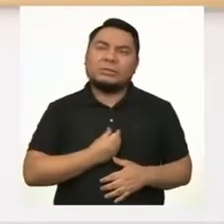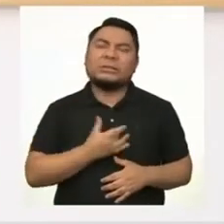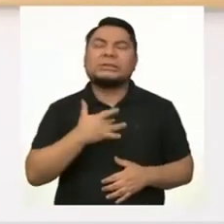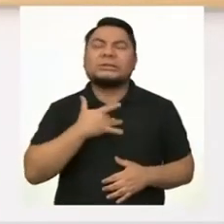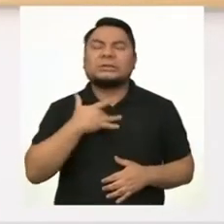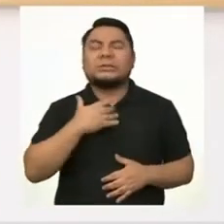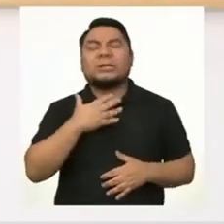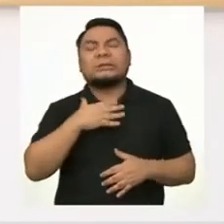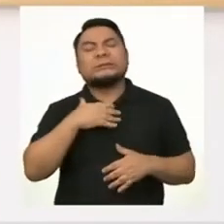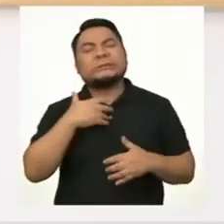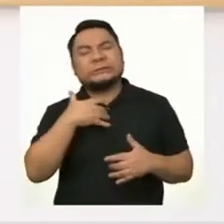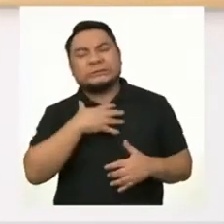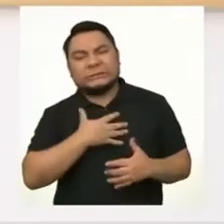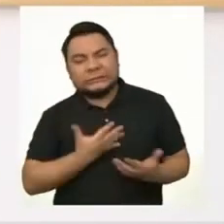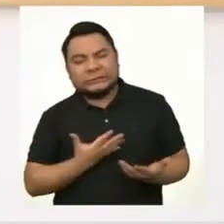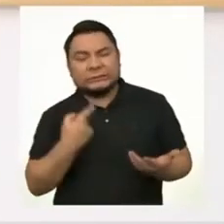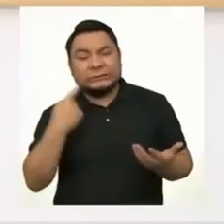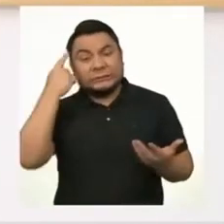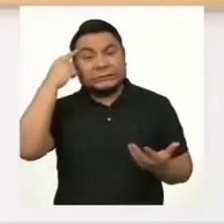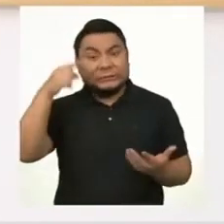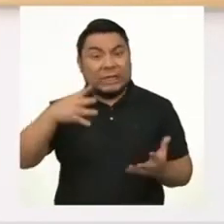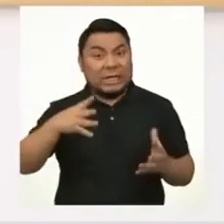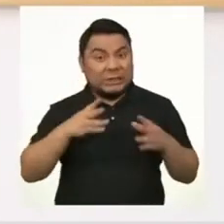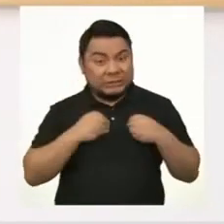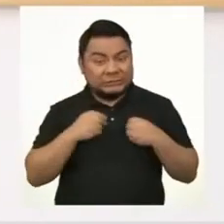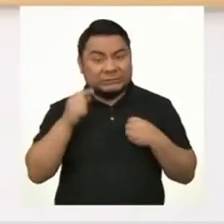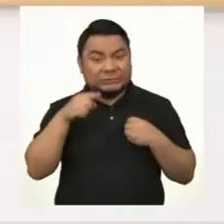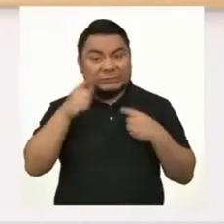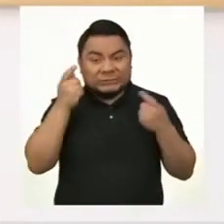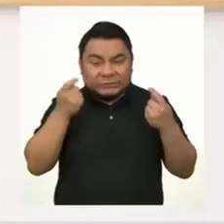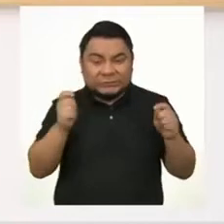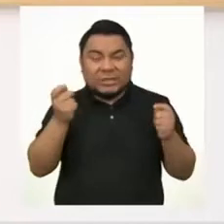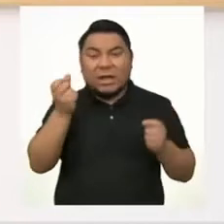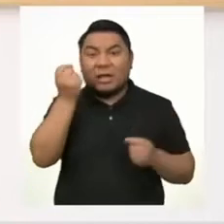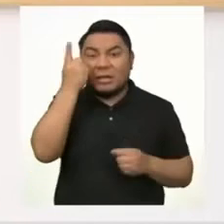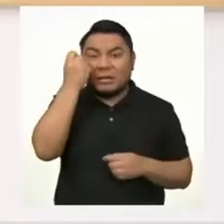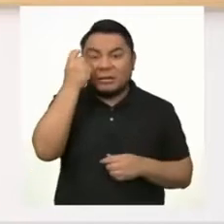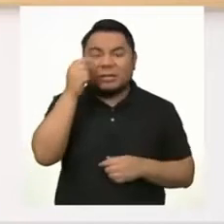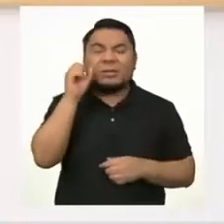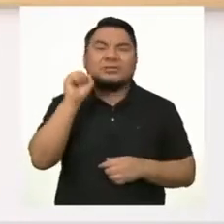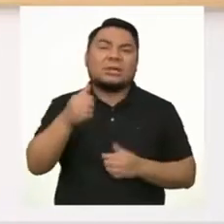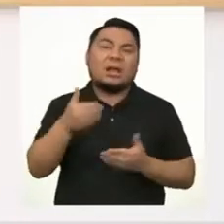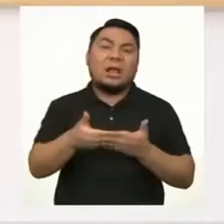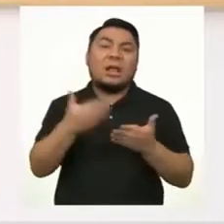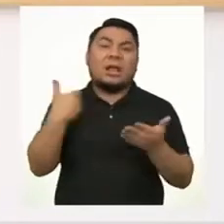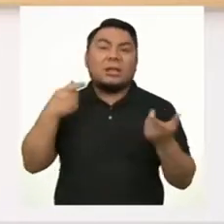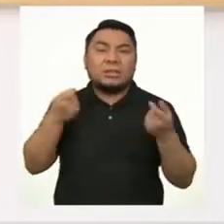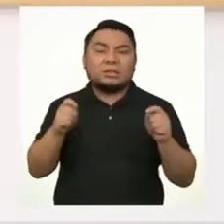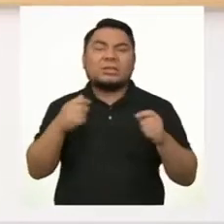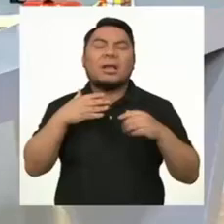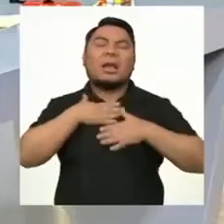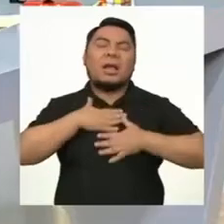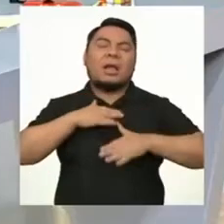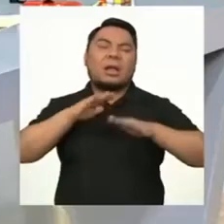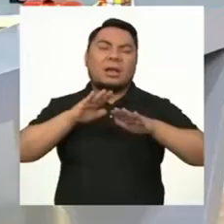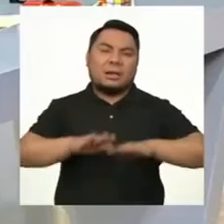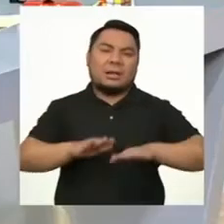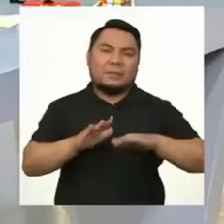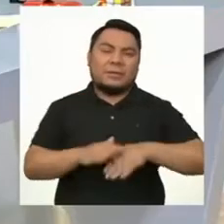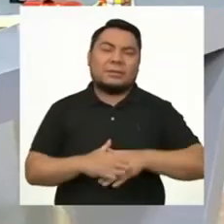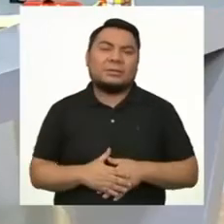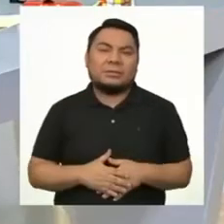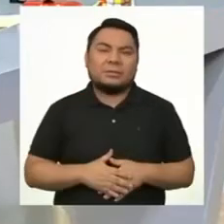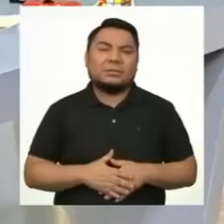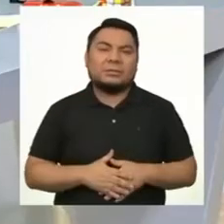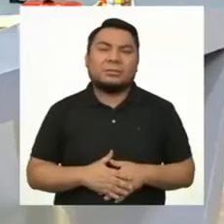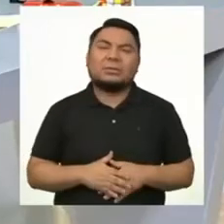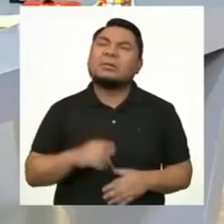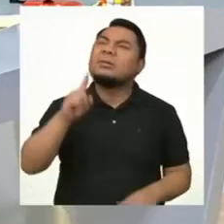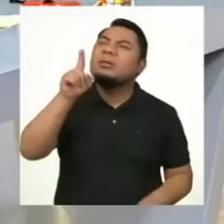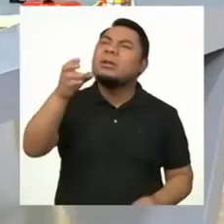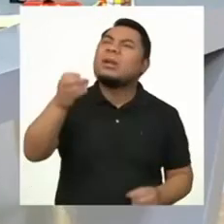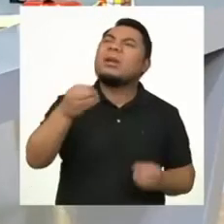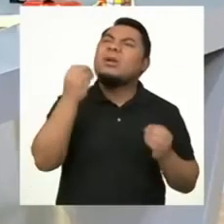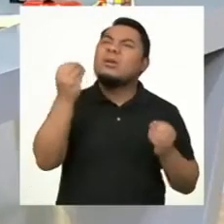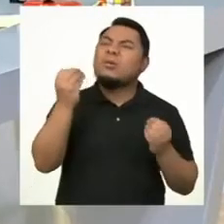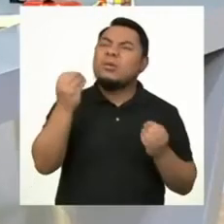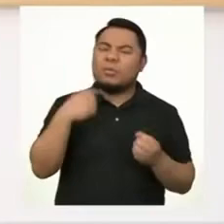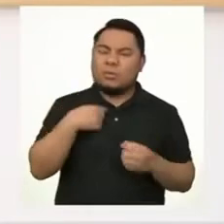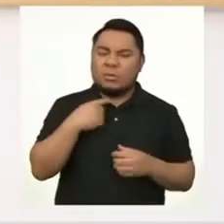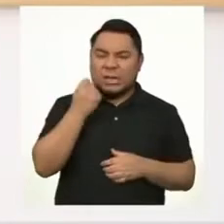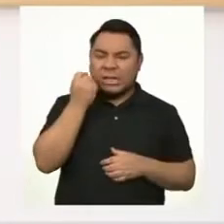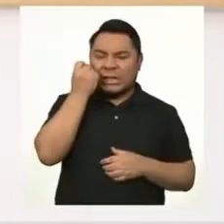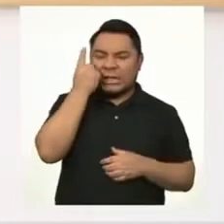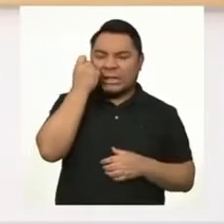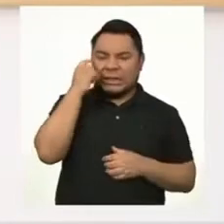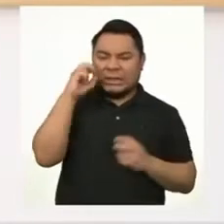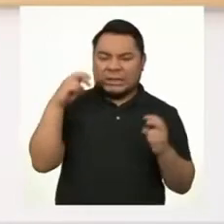molestia. Aceptar esa emoción y tratar de comprenderla antes de intentar calmarla. ¿Cómo es eso de